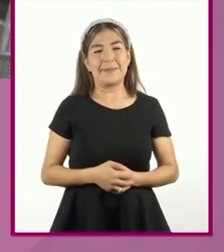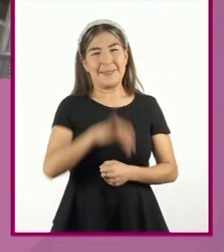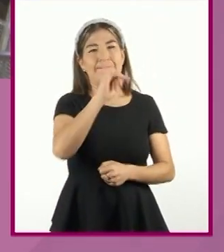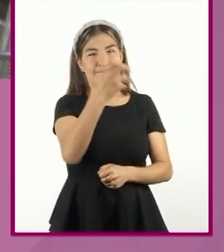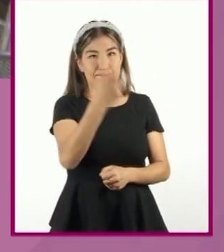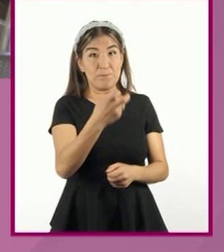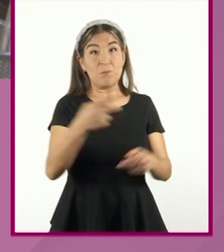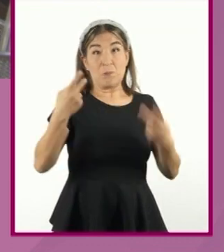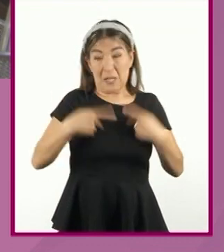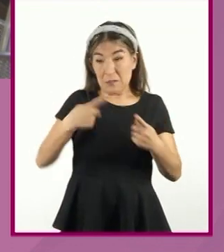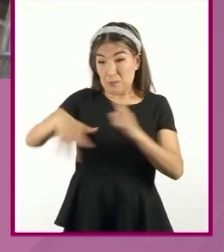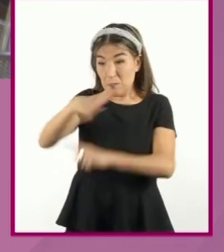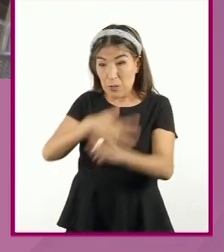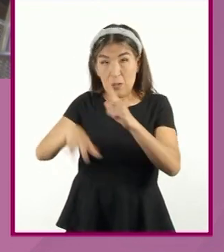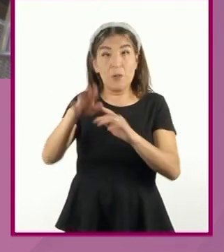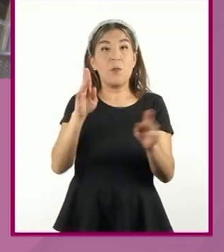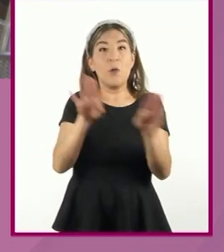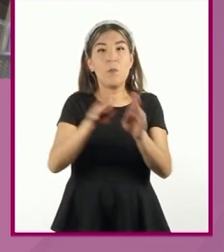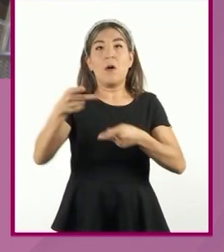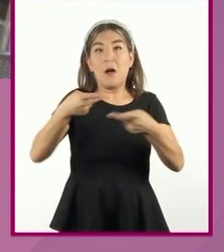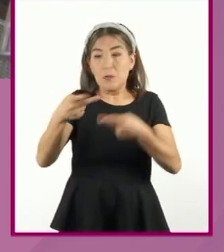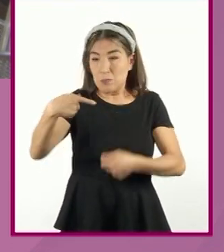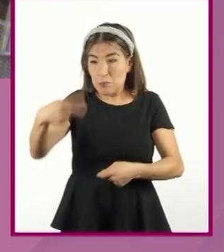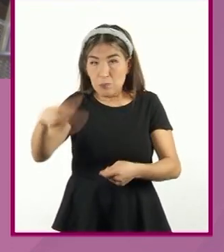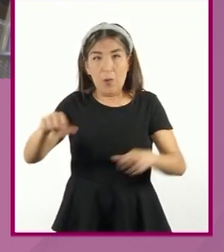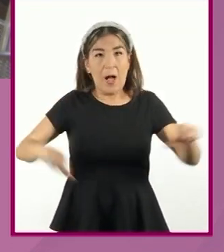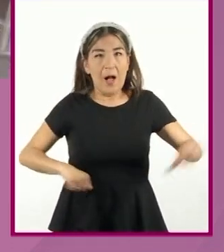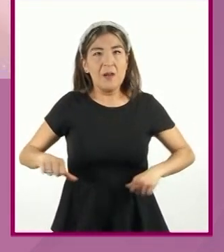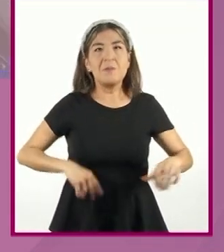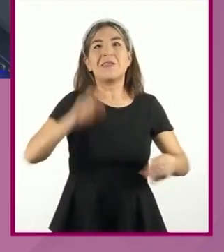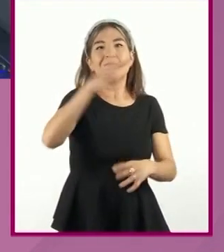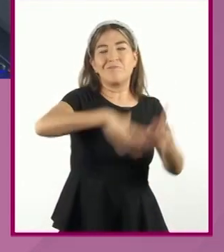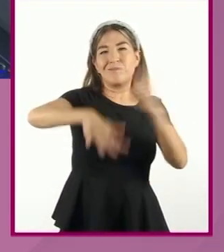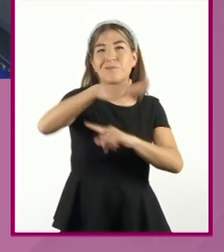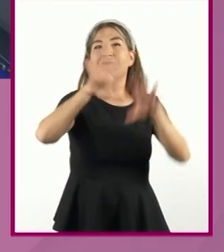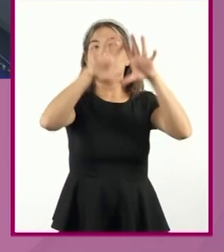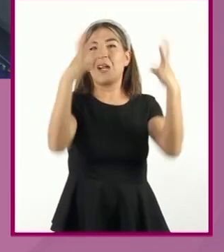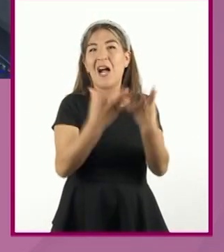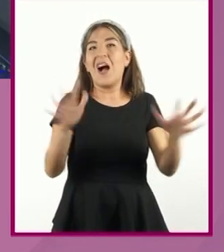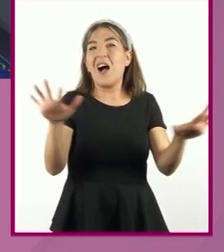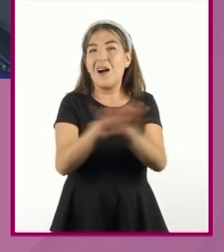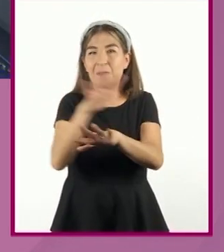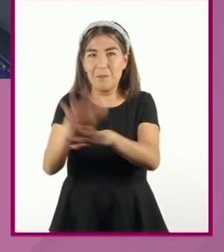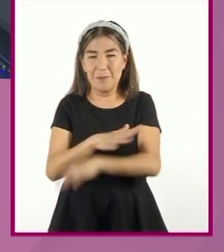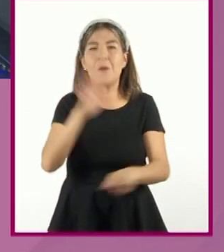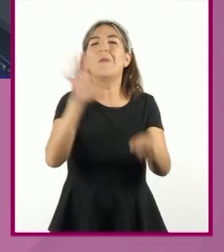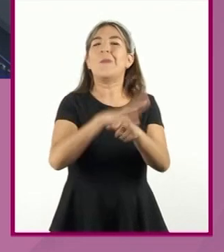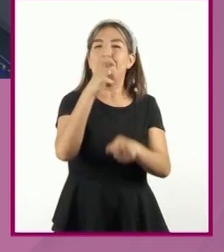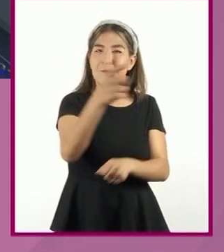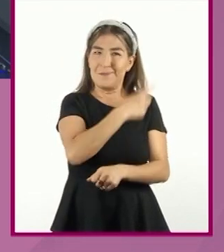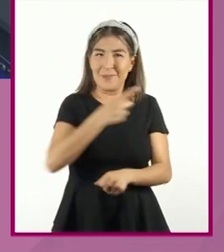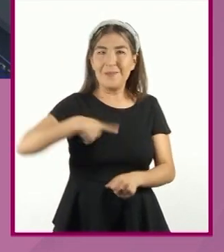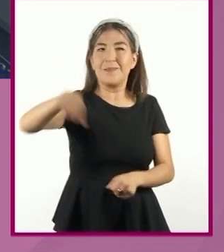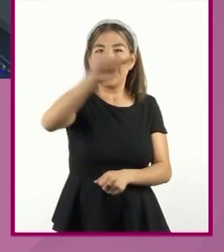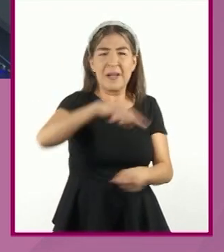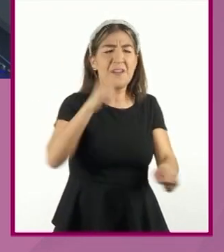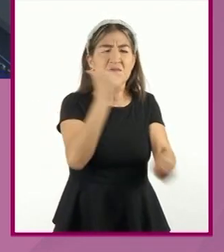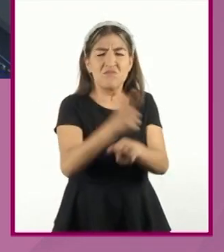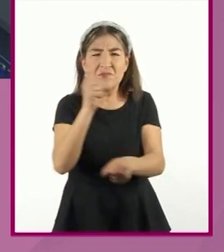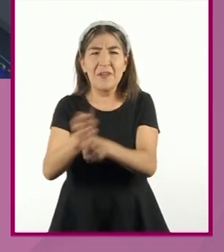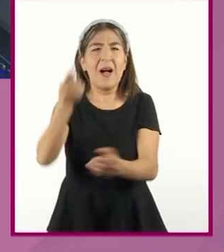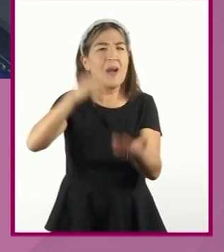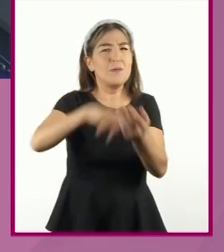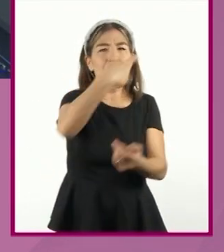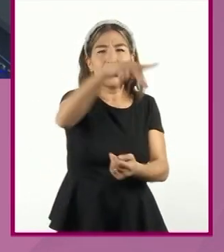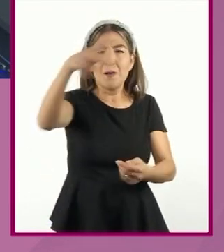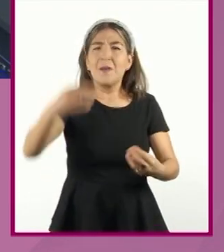población también es vulnerable si sus actividades han alterado el ambiente. Por eso los invito a identificar los riesgos que hay en su comunidad